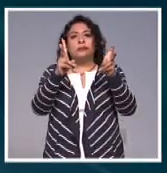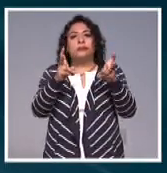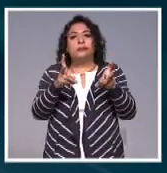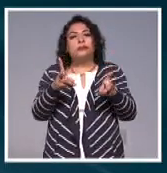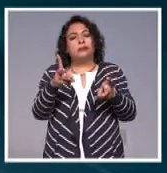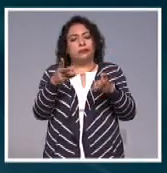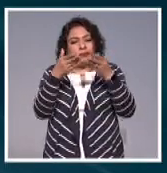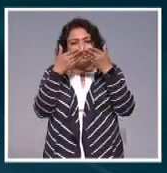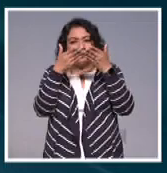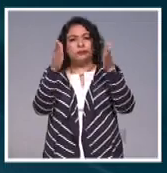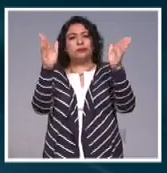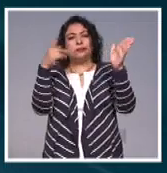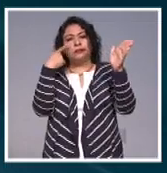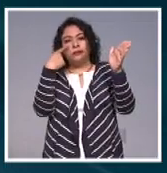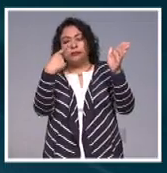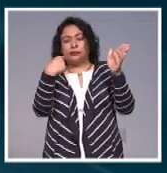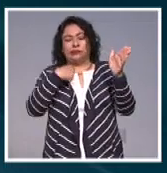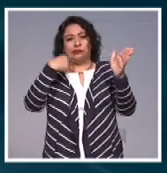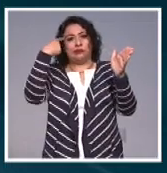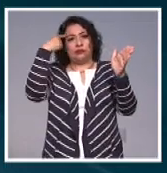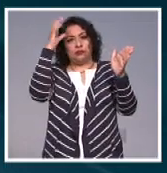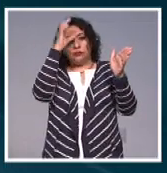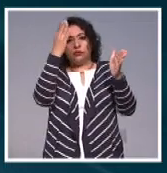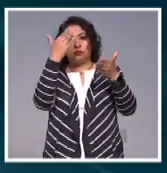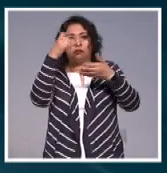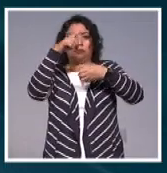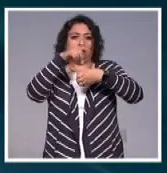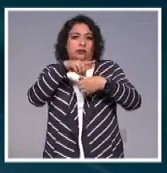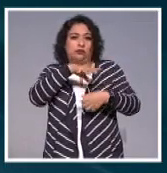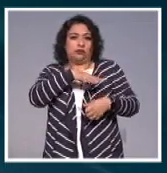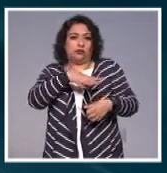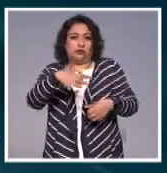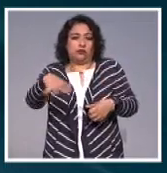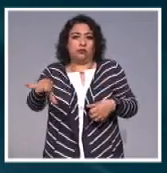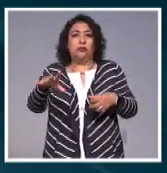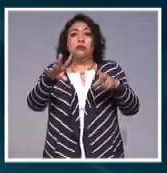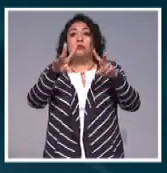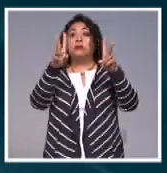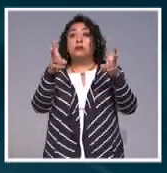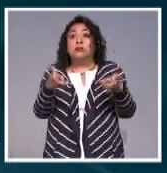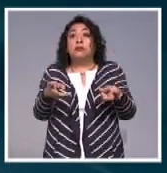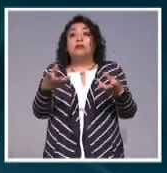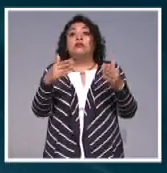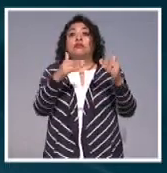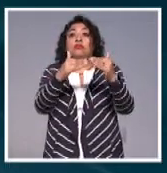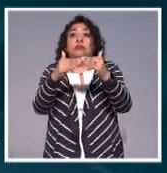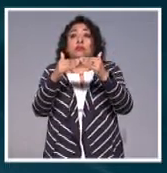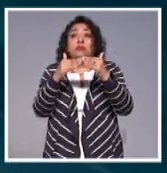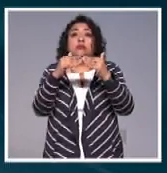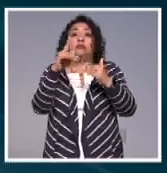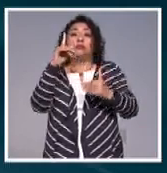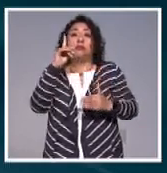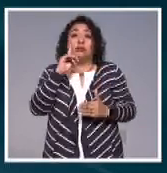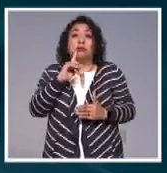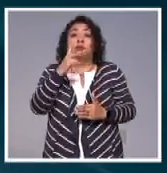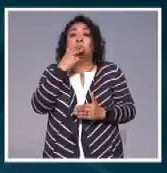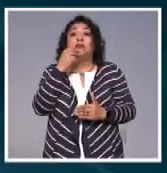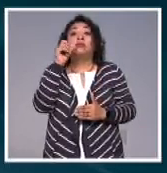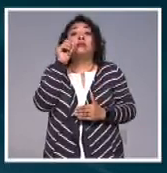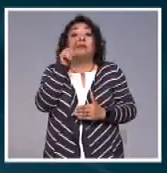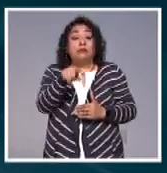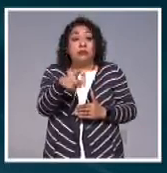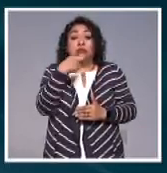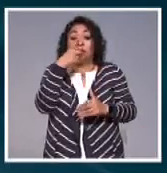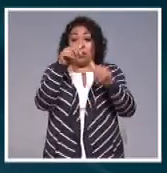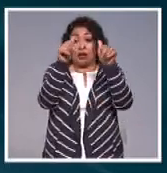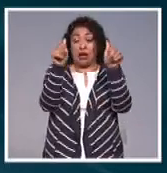para sensibilizar, visualizar y concientizar a la sociedad en general sobre temas como la equidad de género y también subrayar